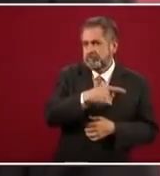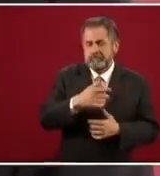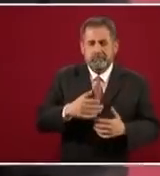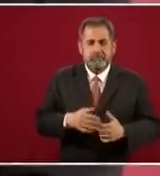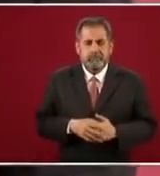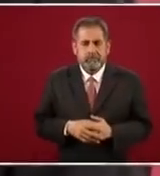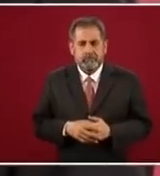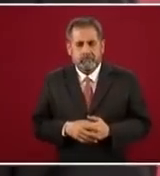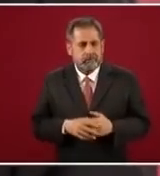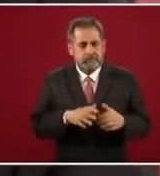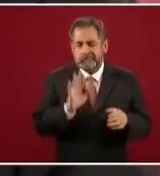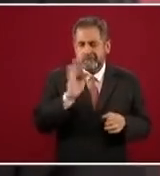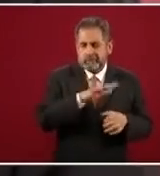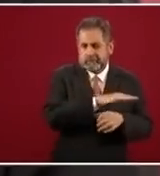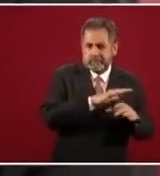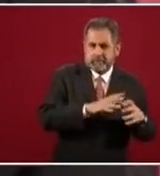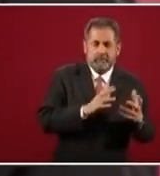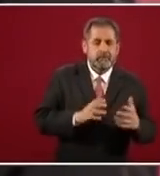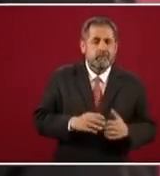un ambiente